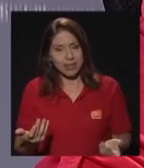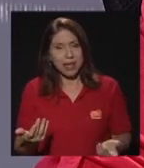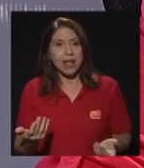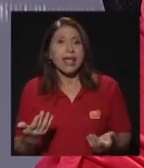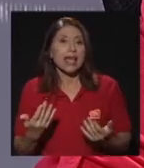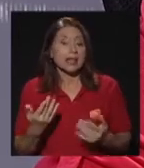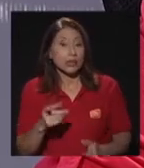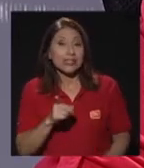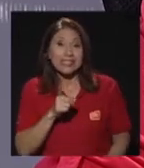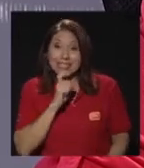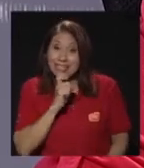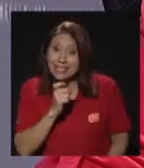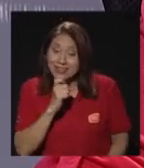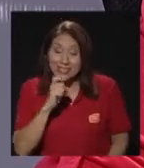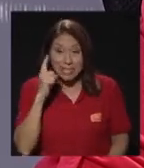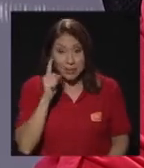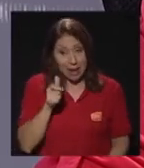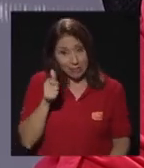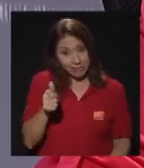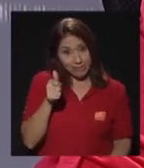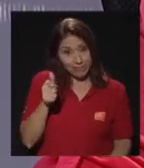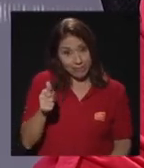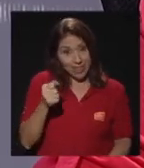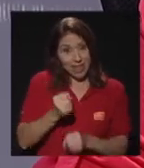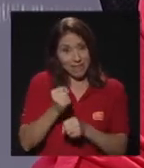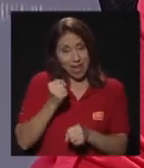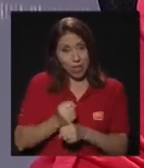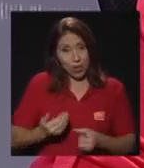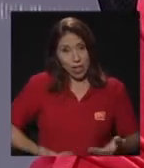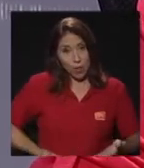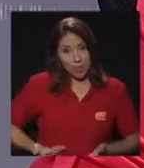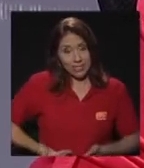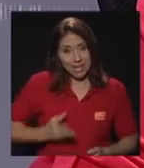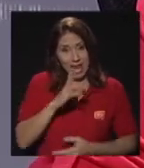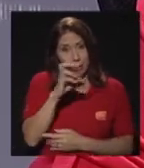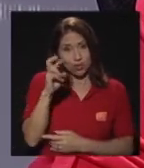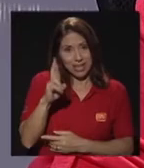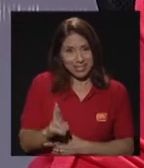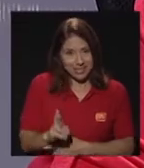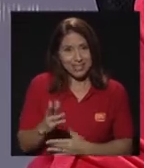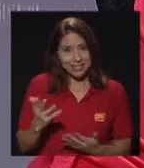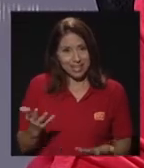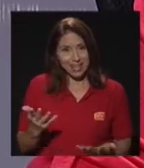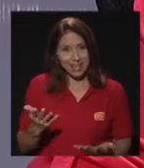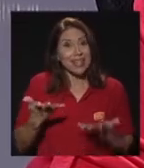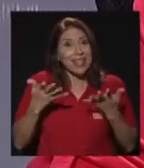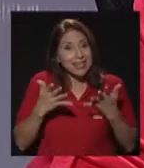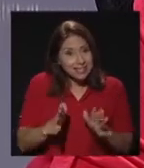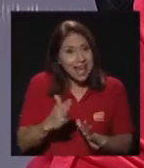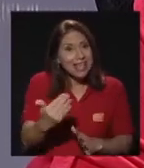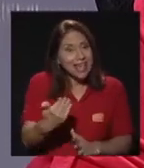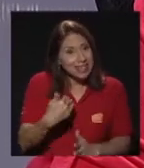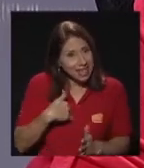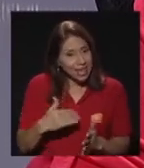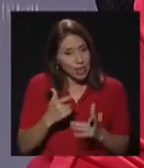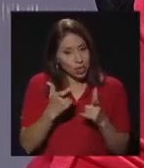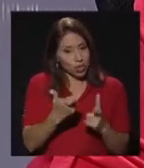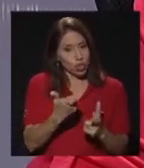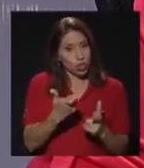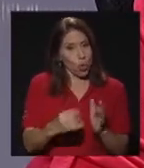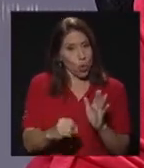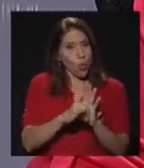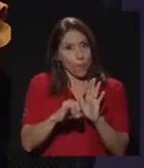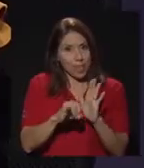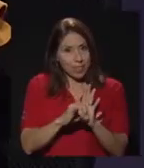si es difícil para la trabajadora doméstica costarricense, en el caso que ya tiene su documento de